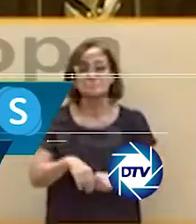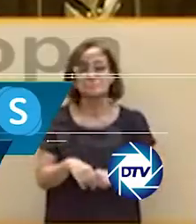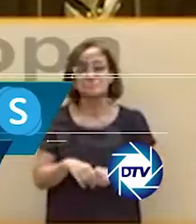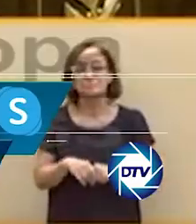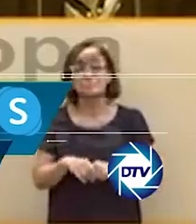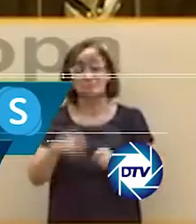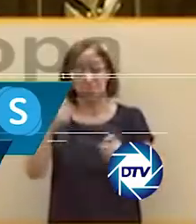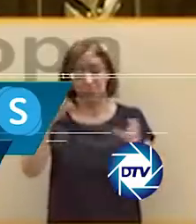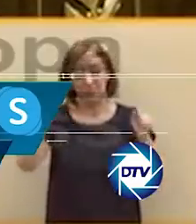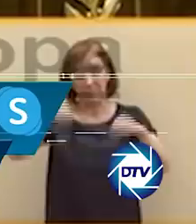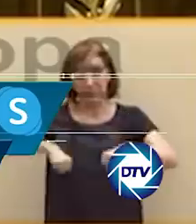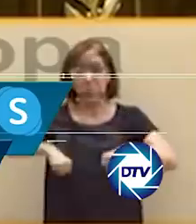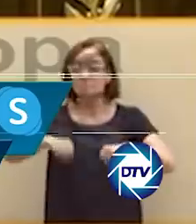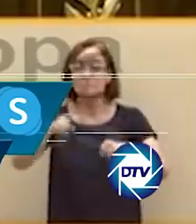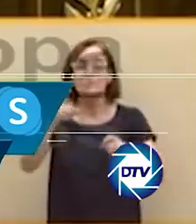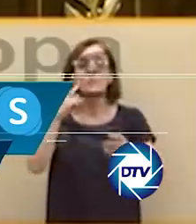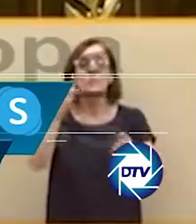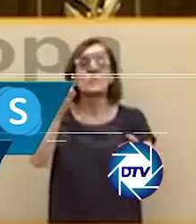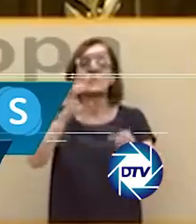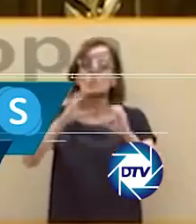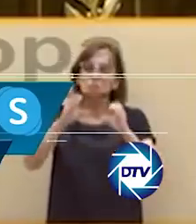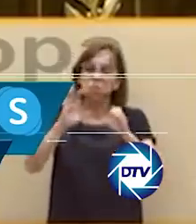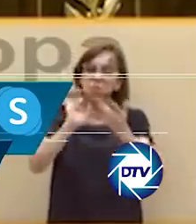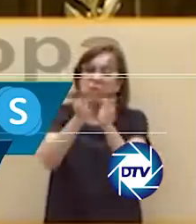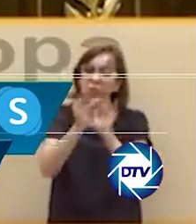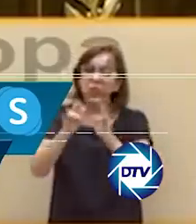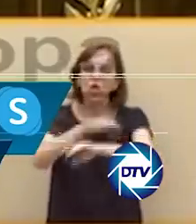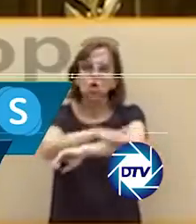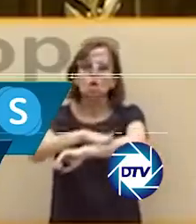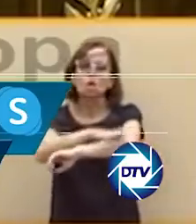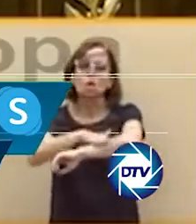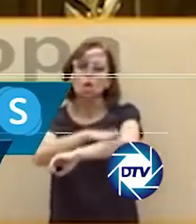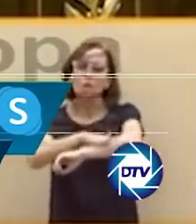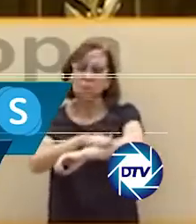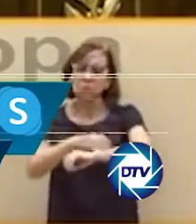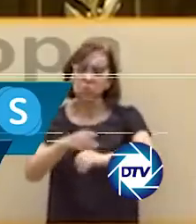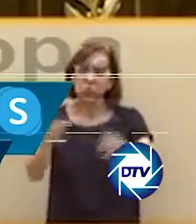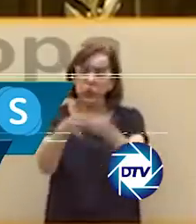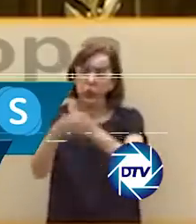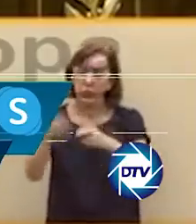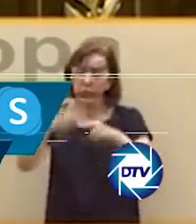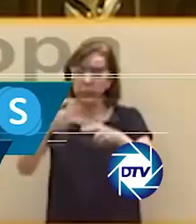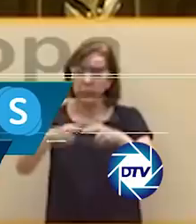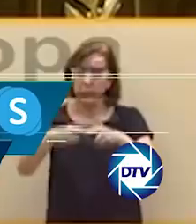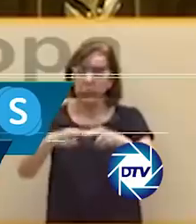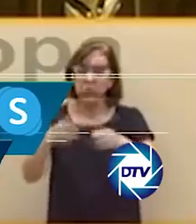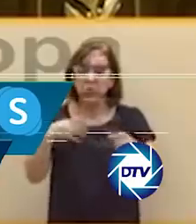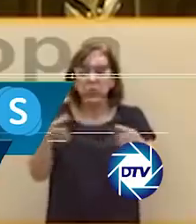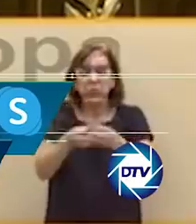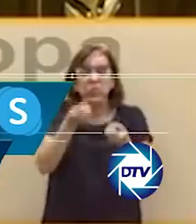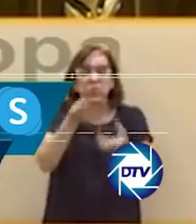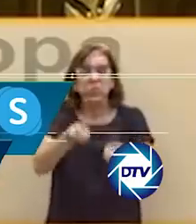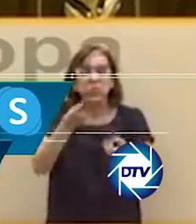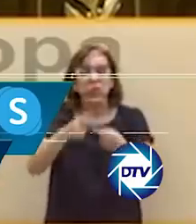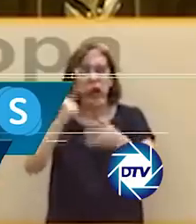ningún concepto se podía crispar de forma gratuita. Se podría generar un clima que alterase la convivencia normal que se debe tener en todo